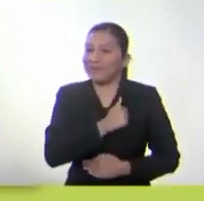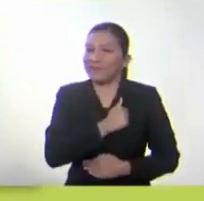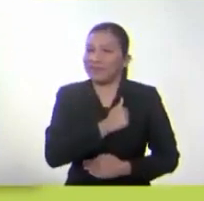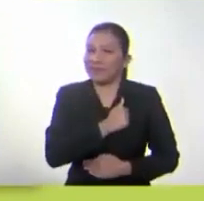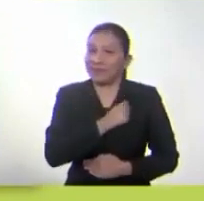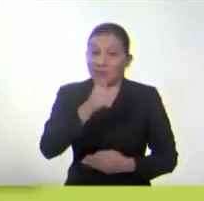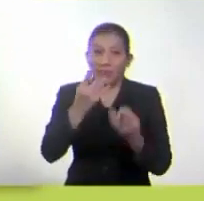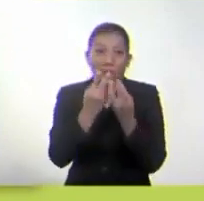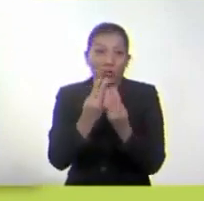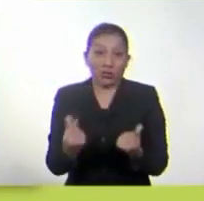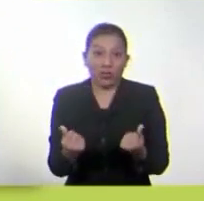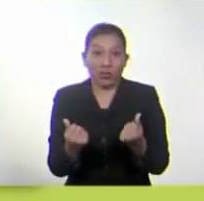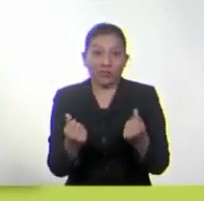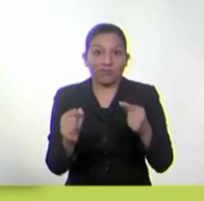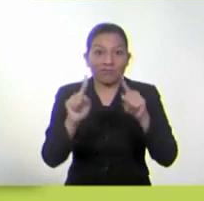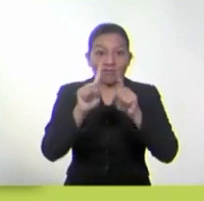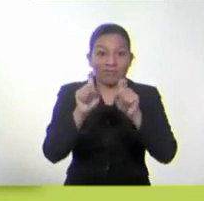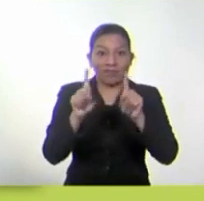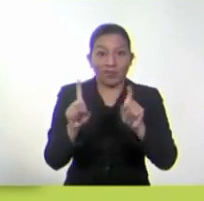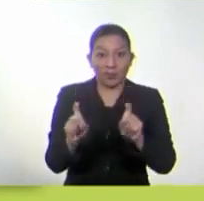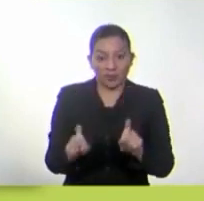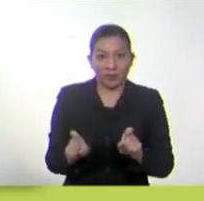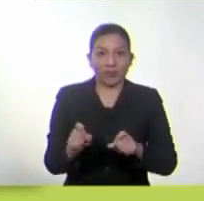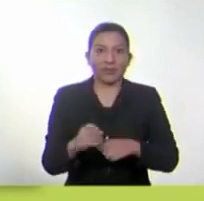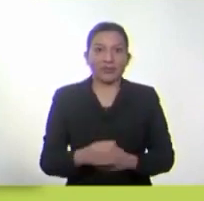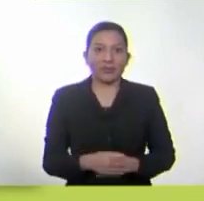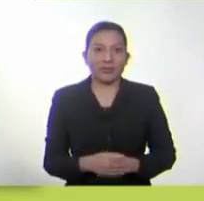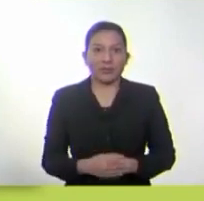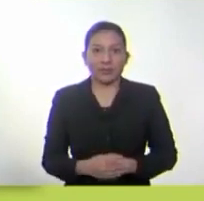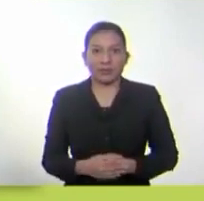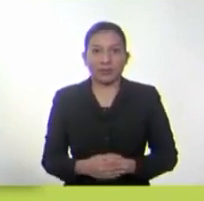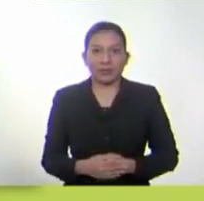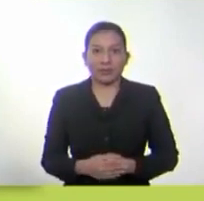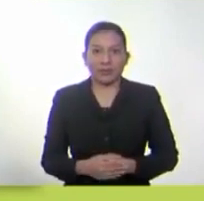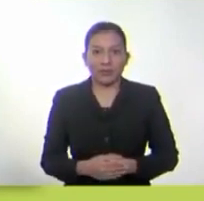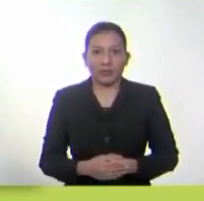las actividades que aparecen en tu guía.